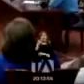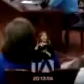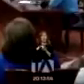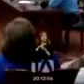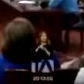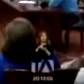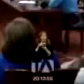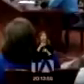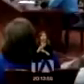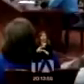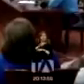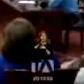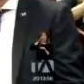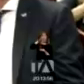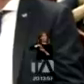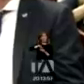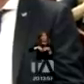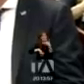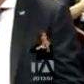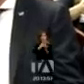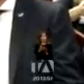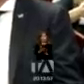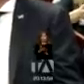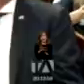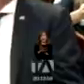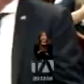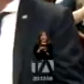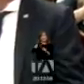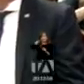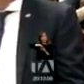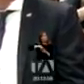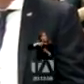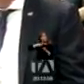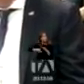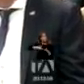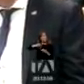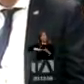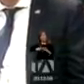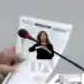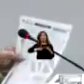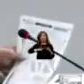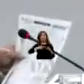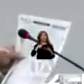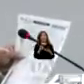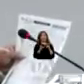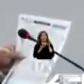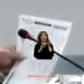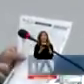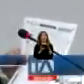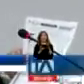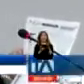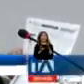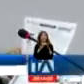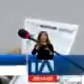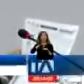Consejo Nacional Electoral proponían que la contabilización de votos nulos sea fraccionada. Los votos varios que ustedes van a